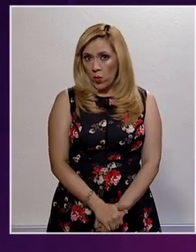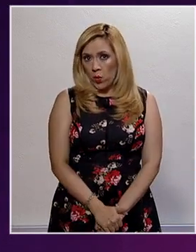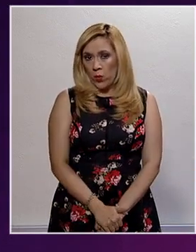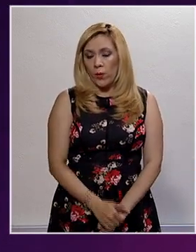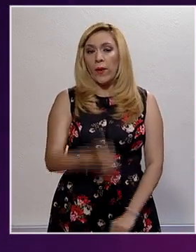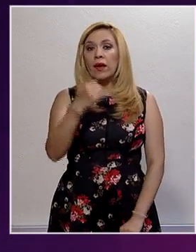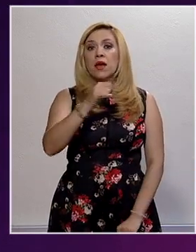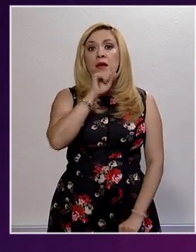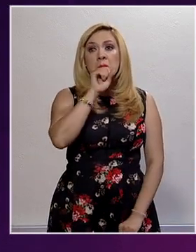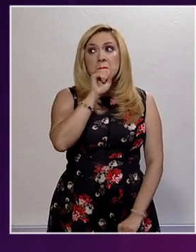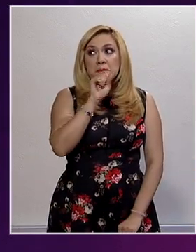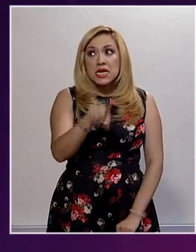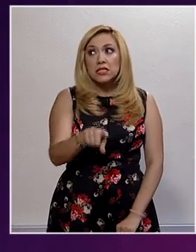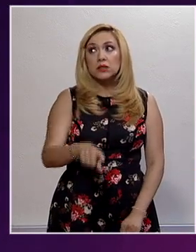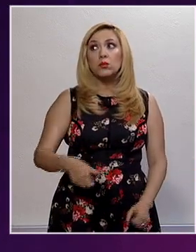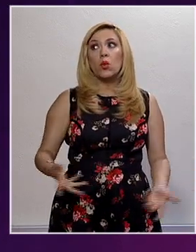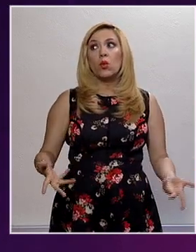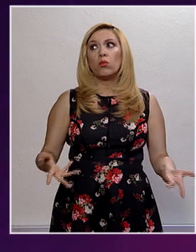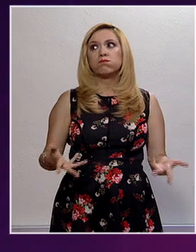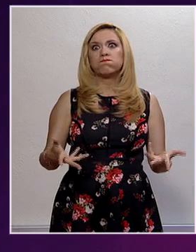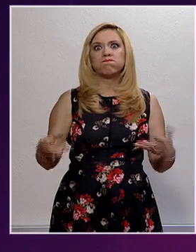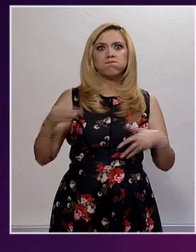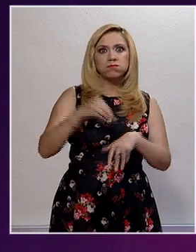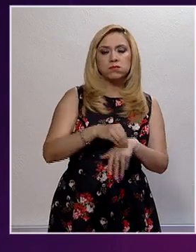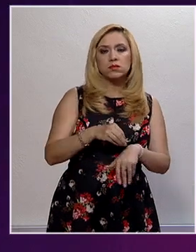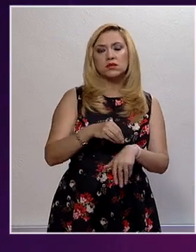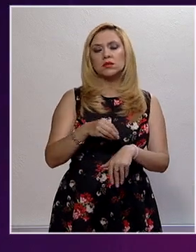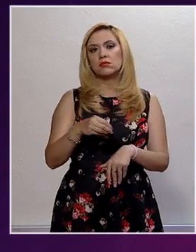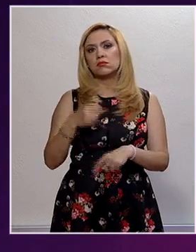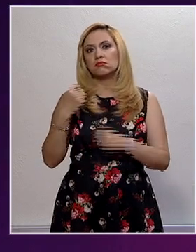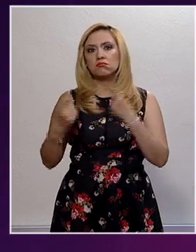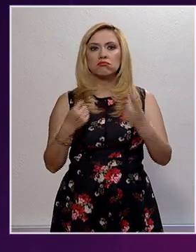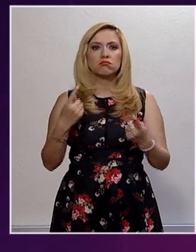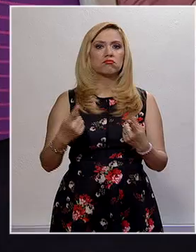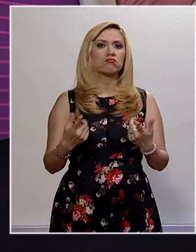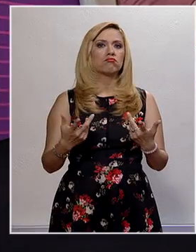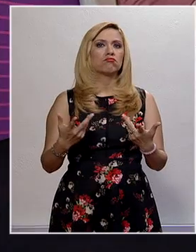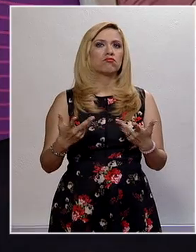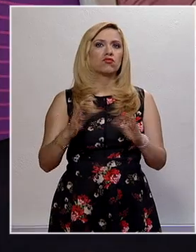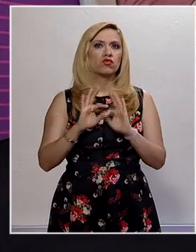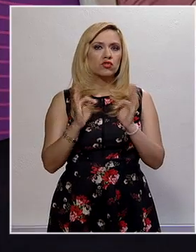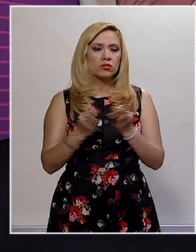Y de poder establecer alguna verdad.